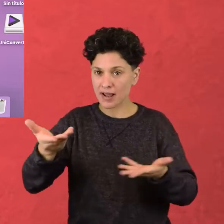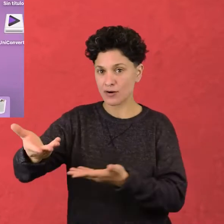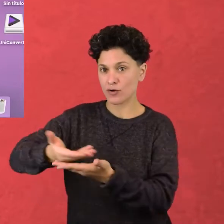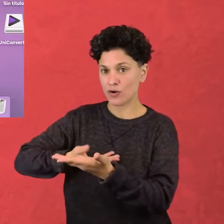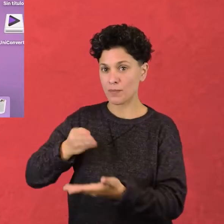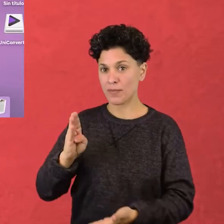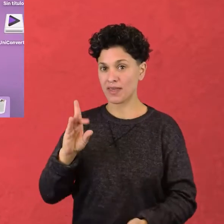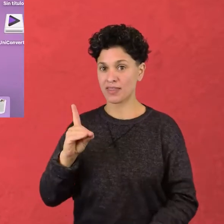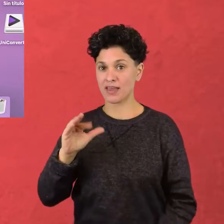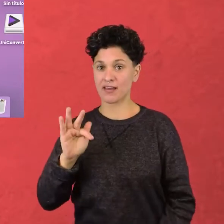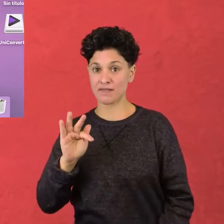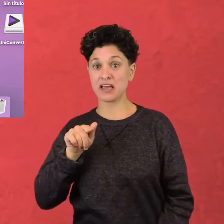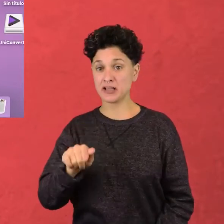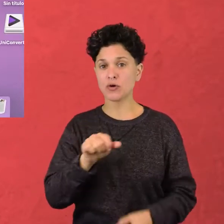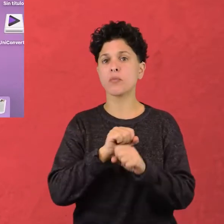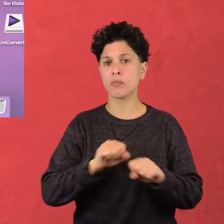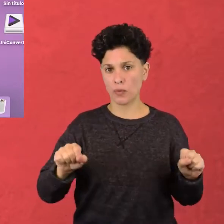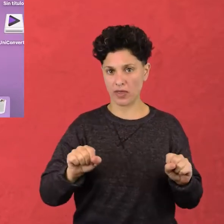PDF, sería bueno que lo tengan.